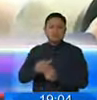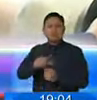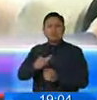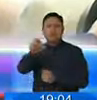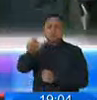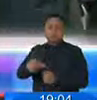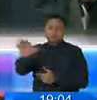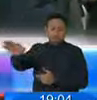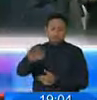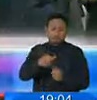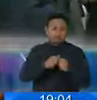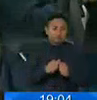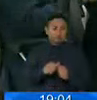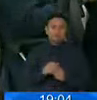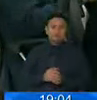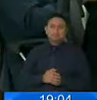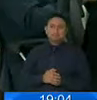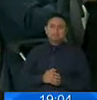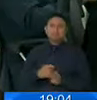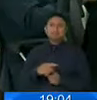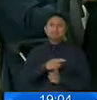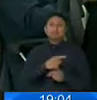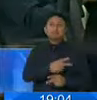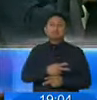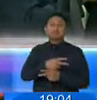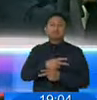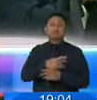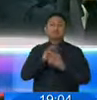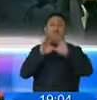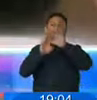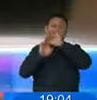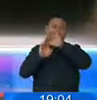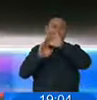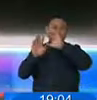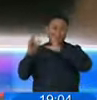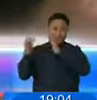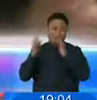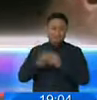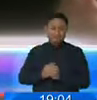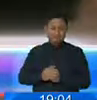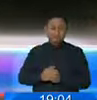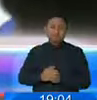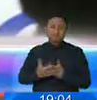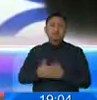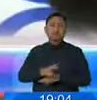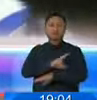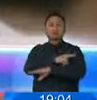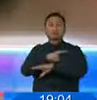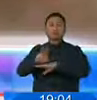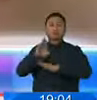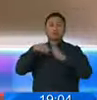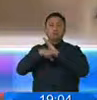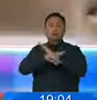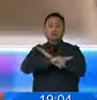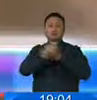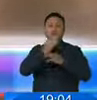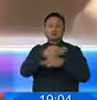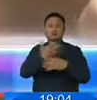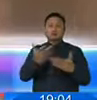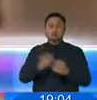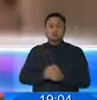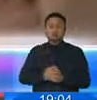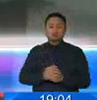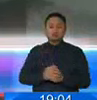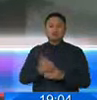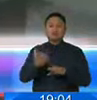alguien permanente. Entre otros puntos abordados por el Consejo Transitorio, también se mencionó que el superintendente de bancos incumplió sus funciones al no haber presentado